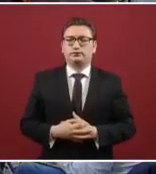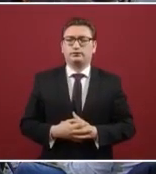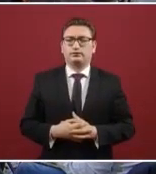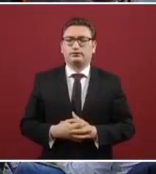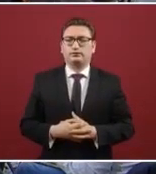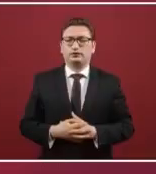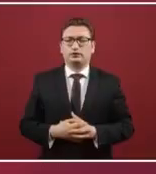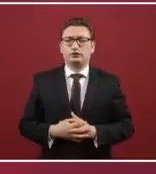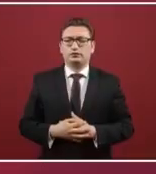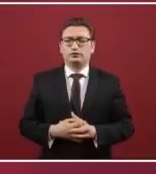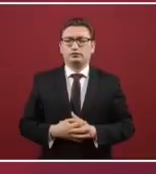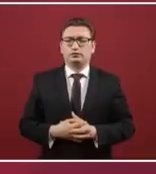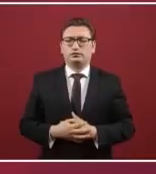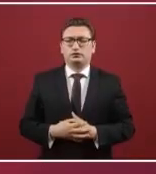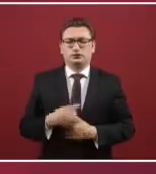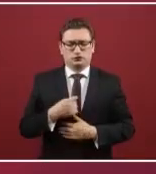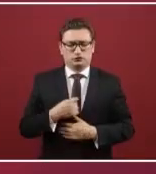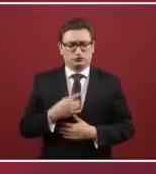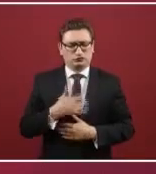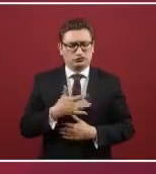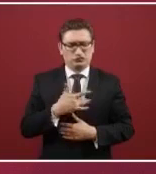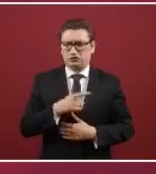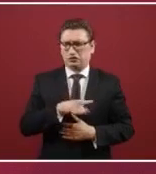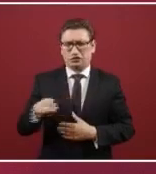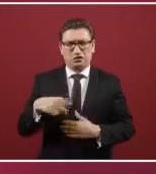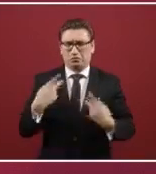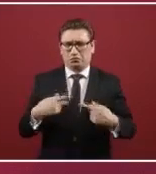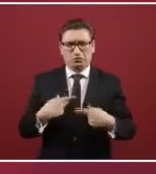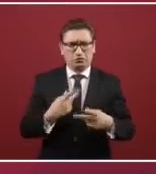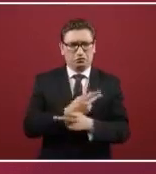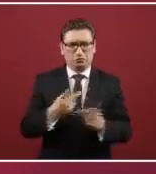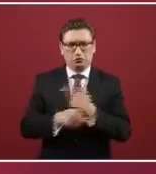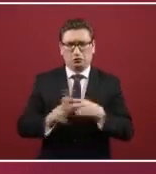va a afectar al productor, al contrario,